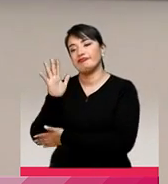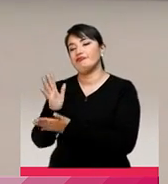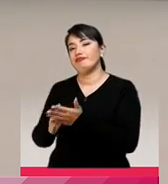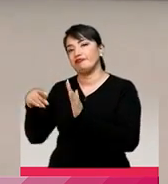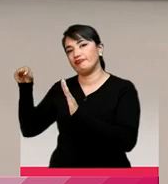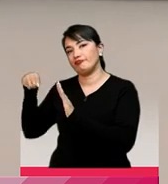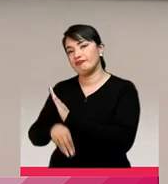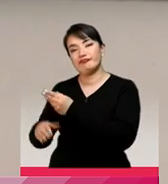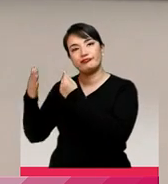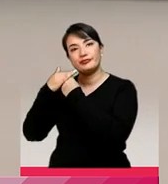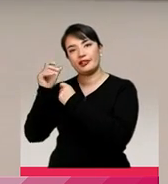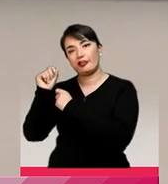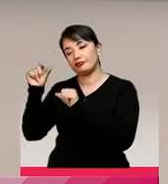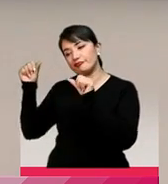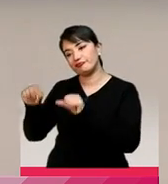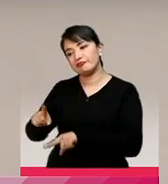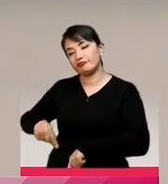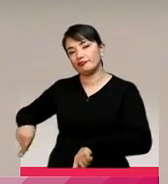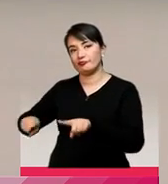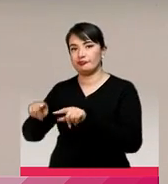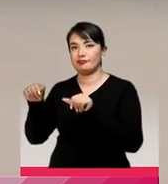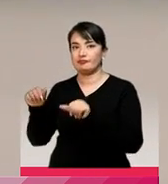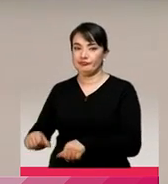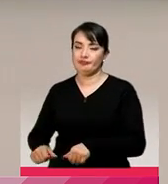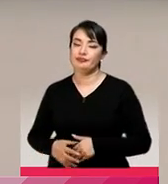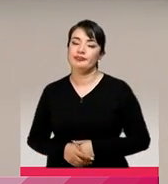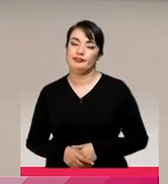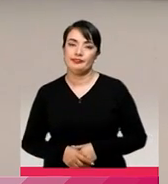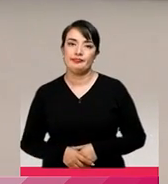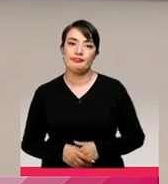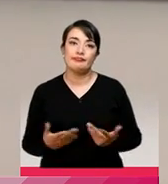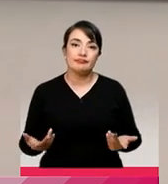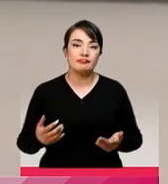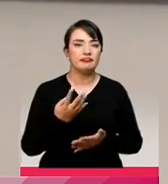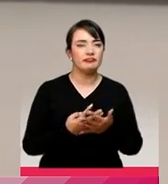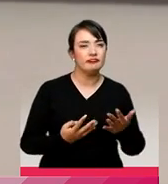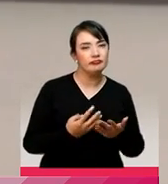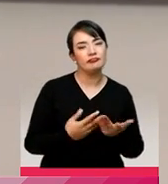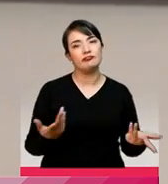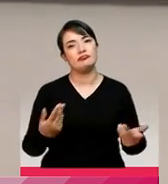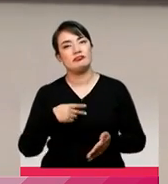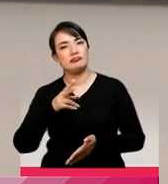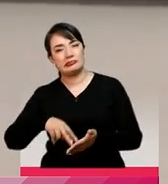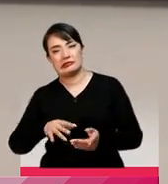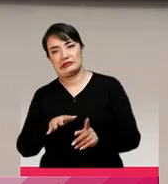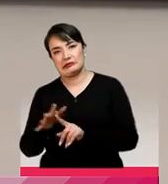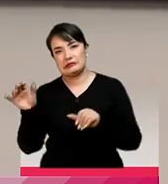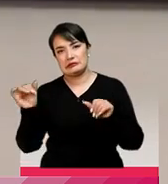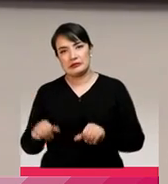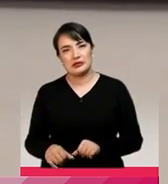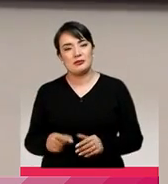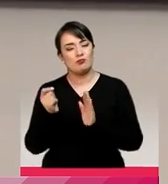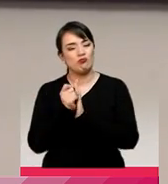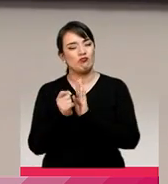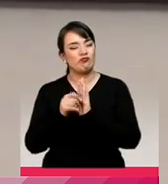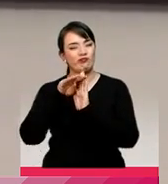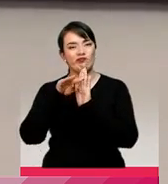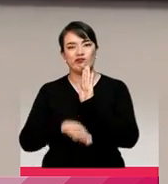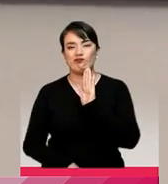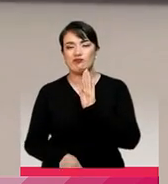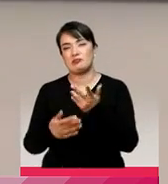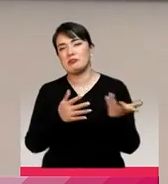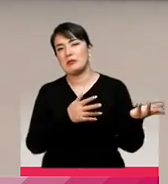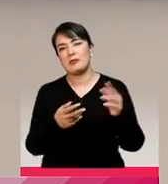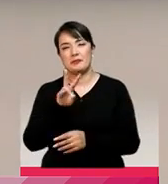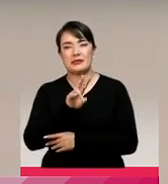Saber 11 de estos estudiantes de colegios públicos, tanto en matemáticas como en lectura. La pérdida en puntaje puede ser entre el